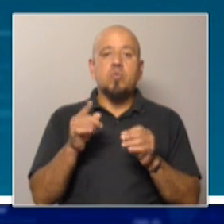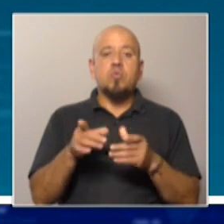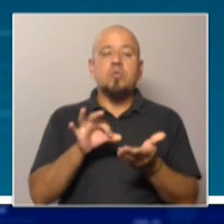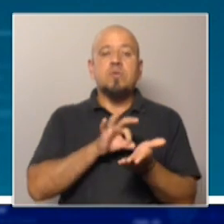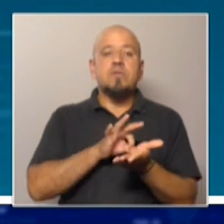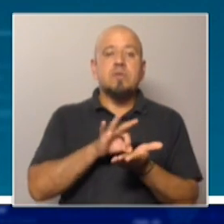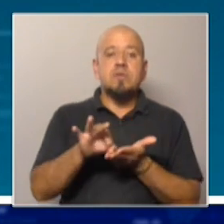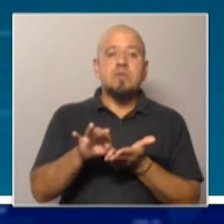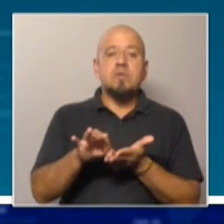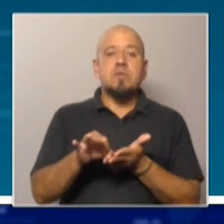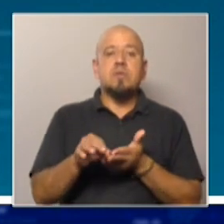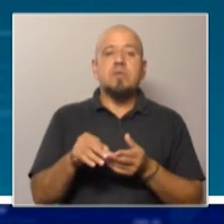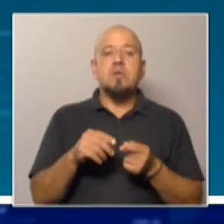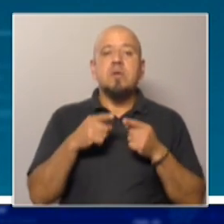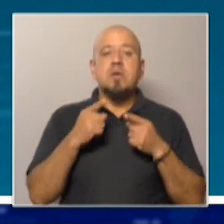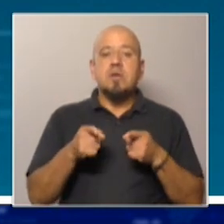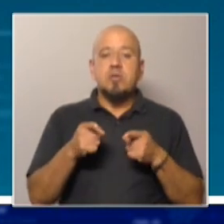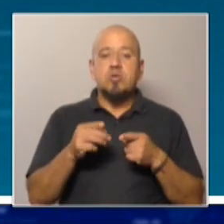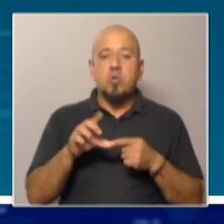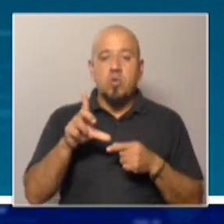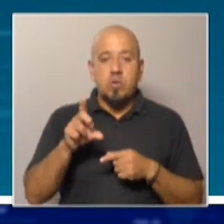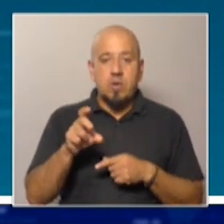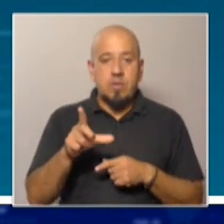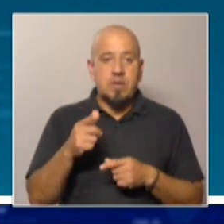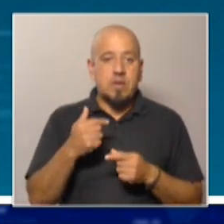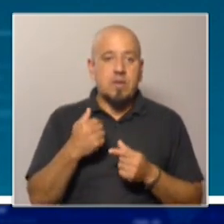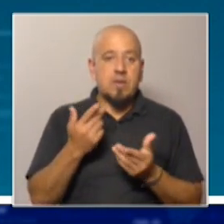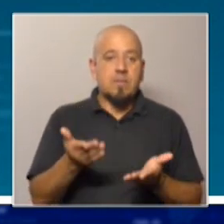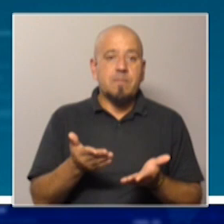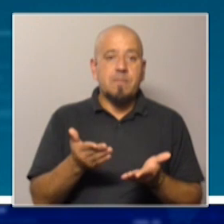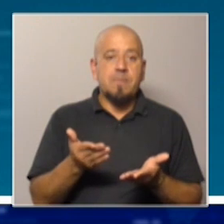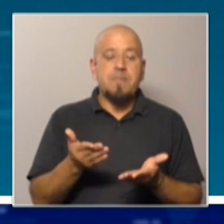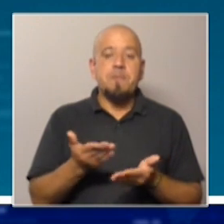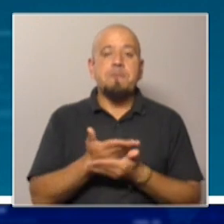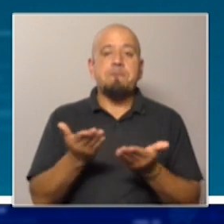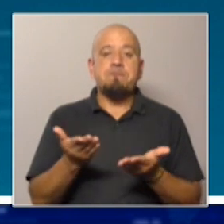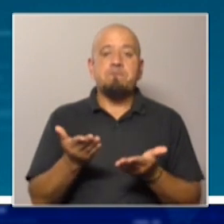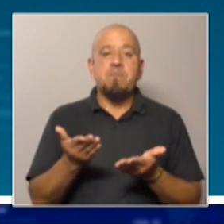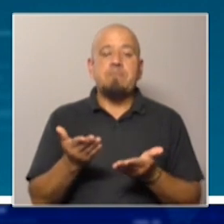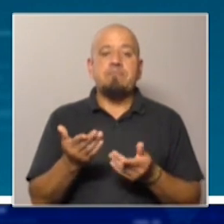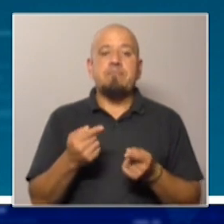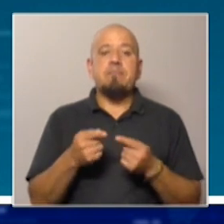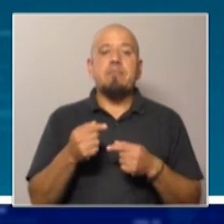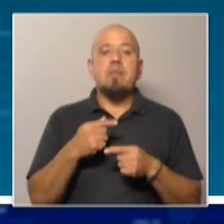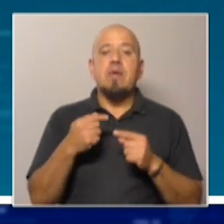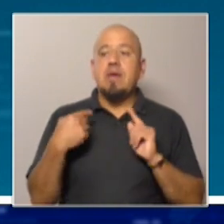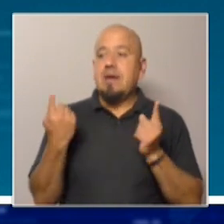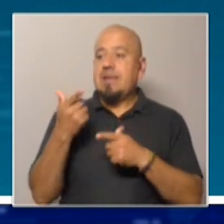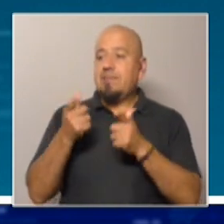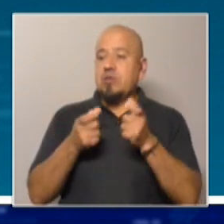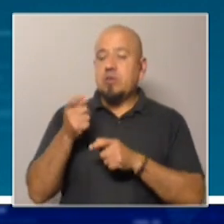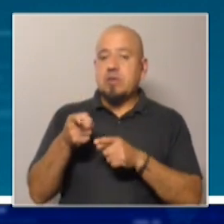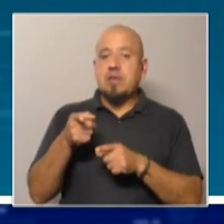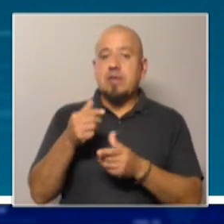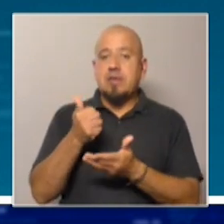una parte de ese servicio, y eso obviamente pone en riesgo de sobrecargo y sobresaturación al resto de personal que está